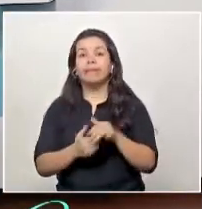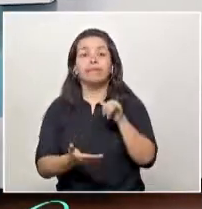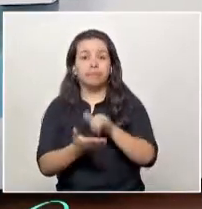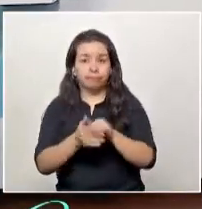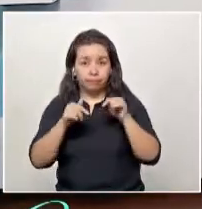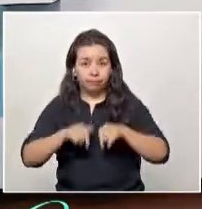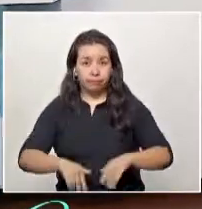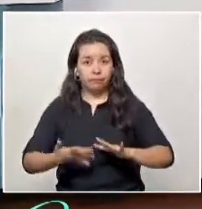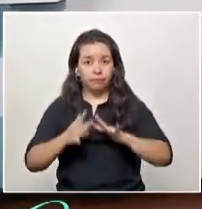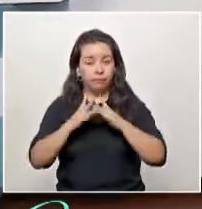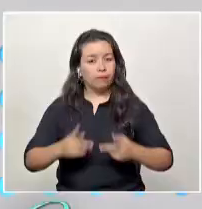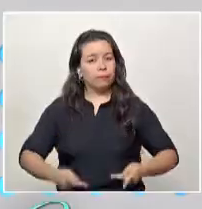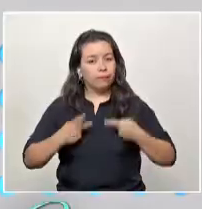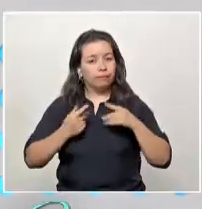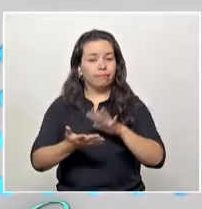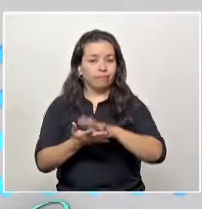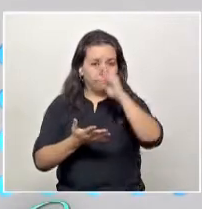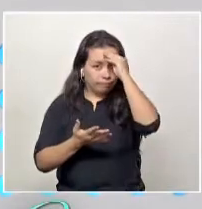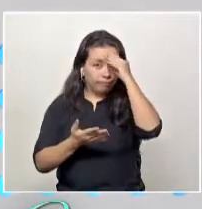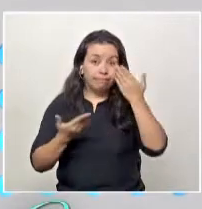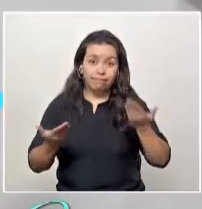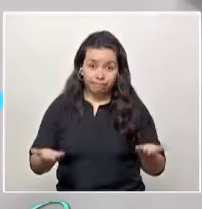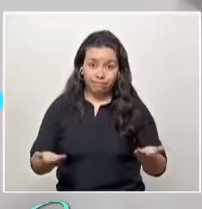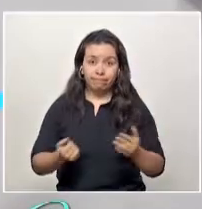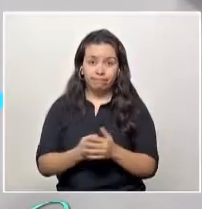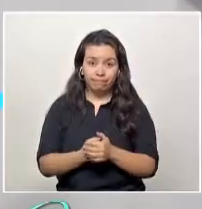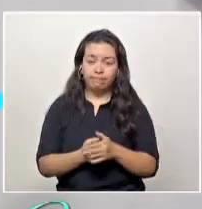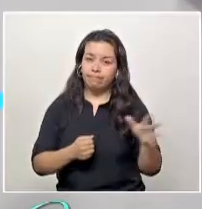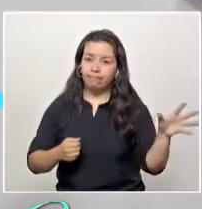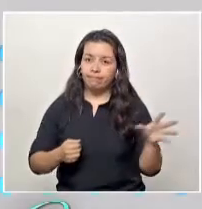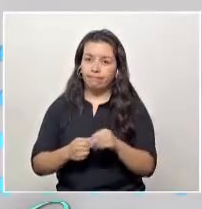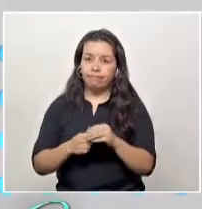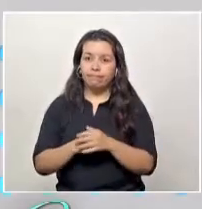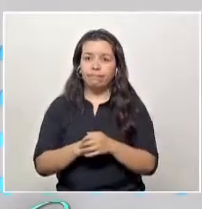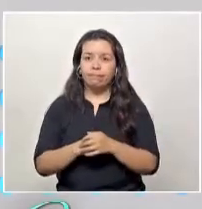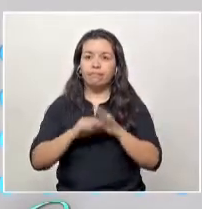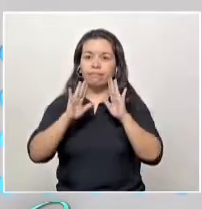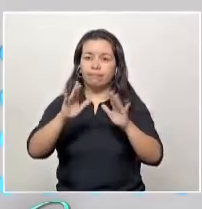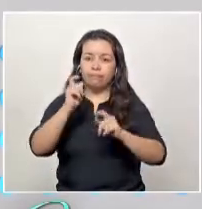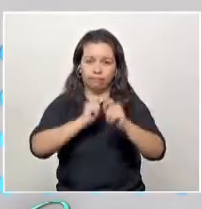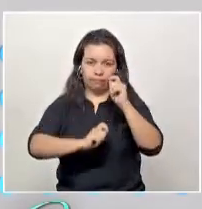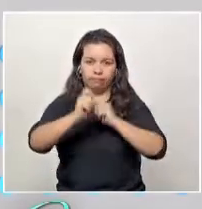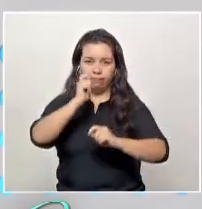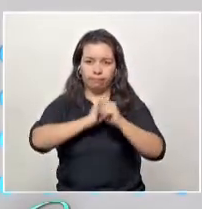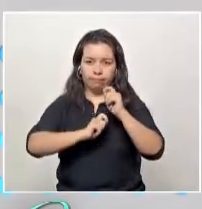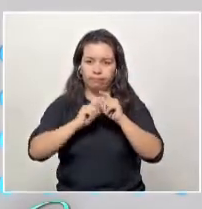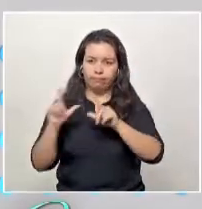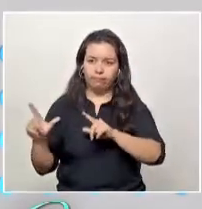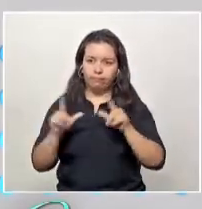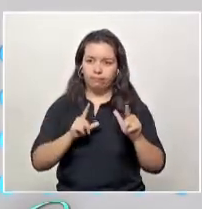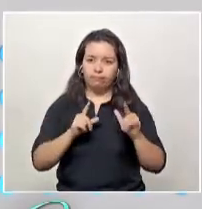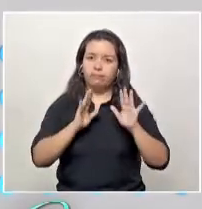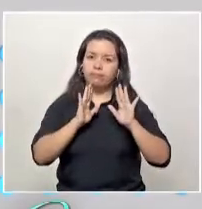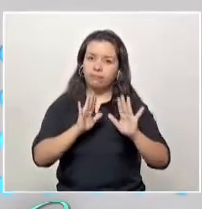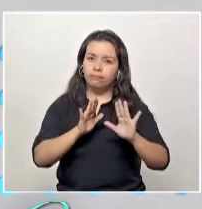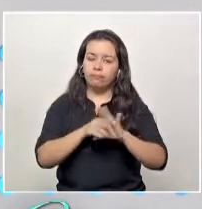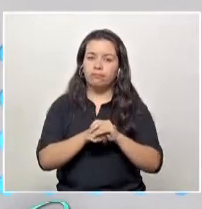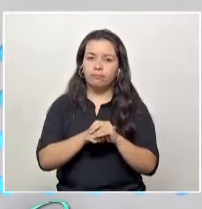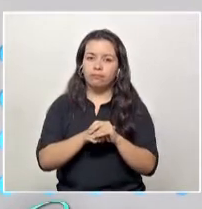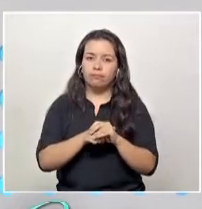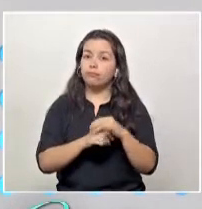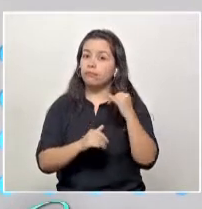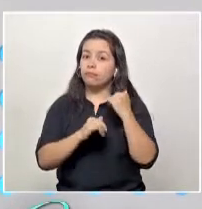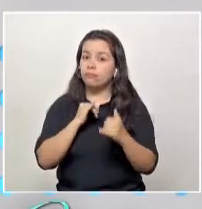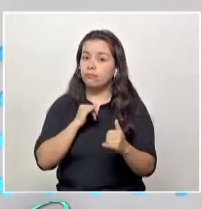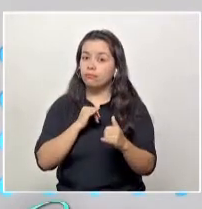estamos aquí en Conexión Vital, para aprender, ¿no es cierto? Así es. Todos. Vamos a hacer otro pequeño corto de comerciales. Llegamos al